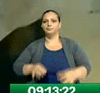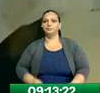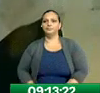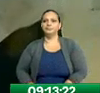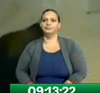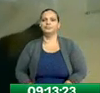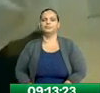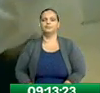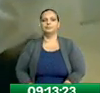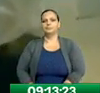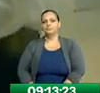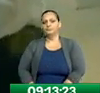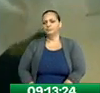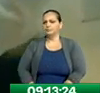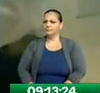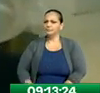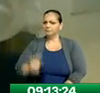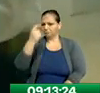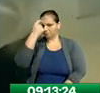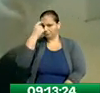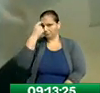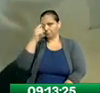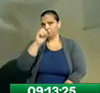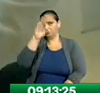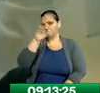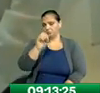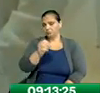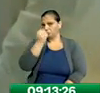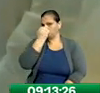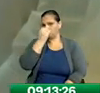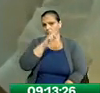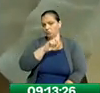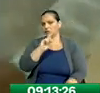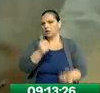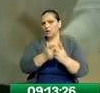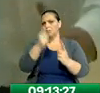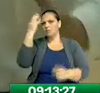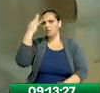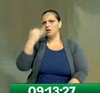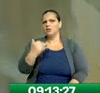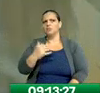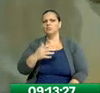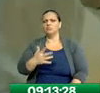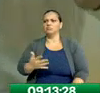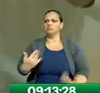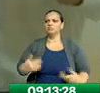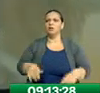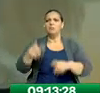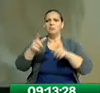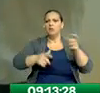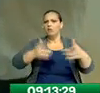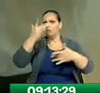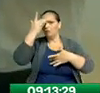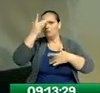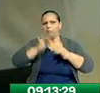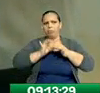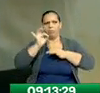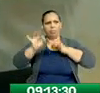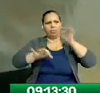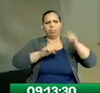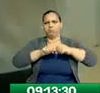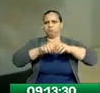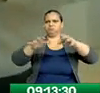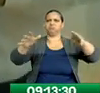expandir luego de que pasemos a un semáforo amarillo? El municipio de Guayaquil ha hecho su parte. Hoy tenemos 300 nuevas camas